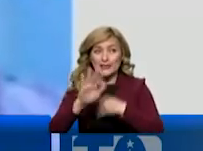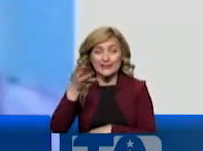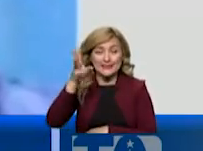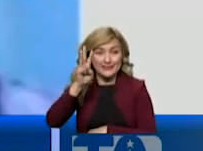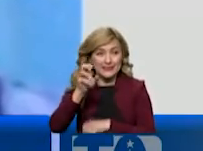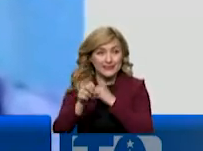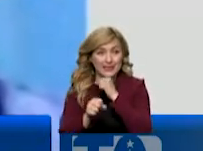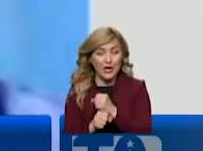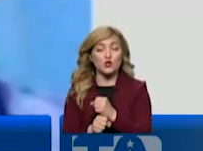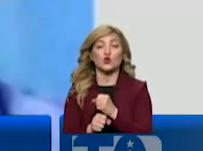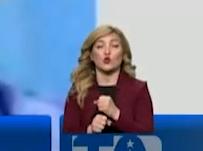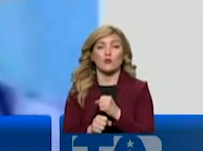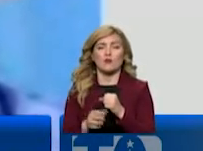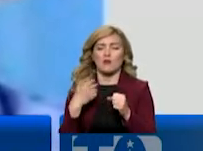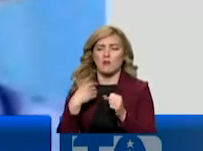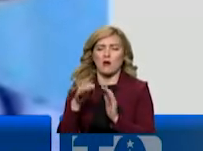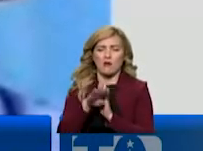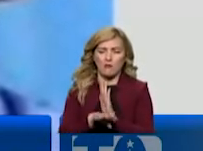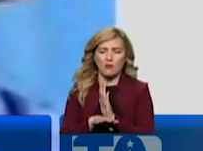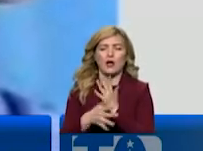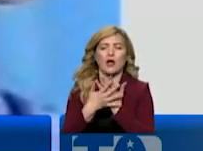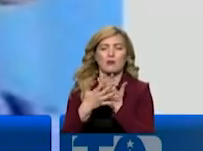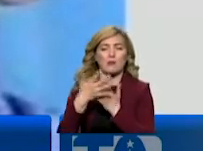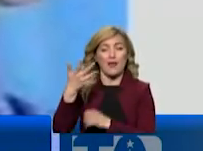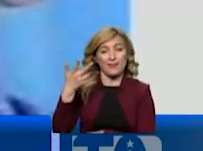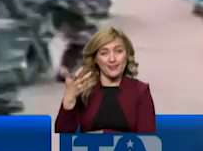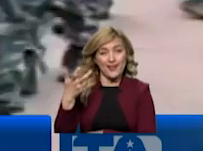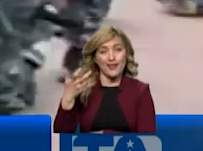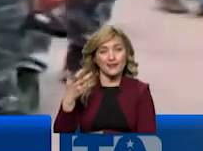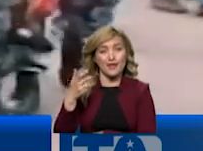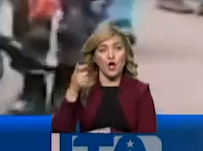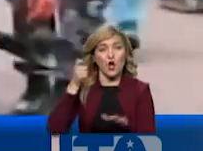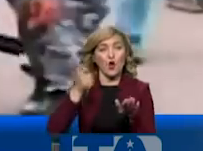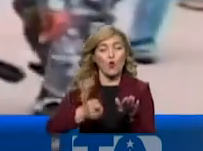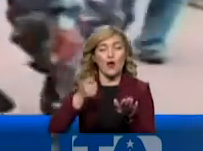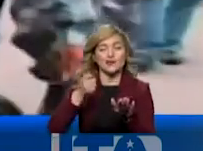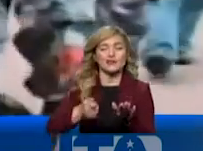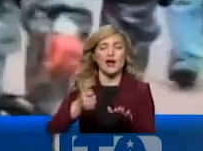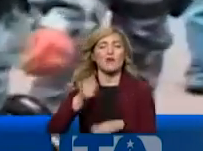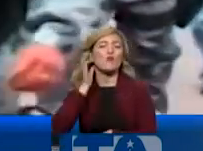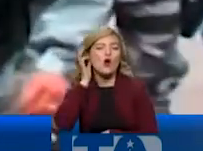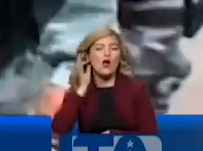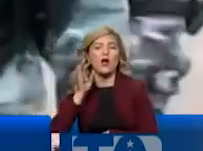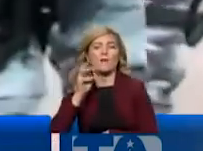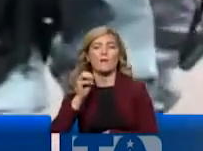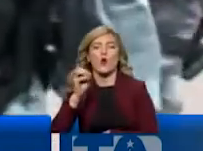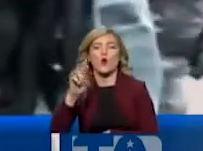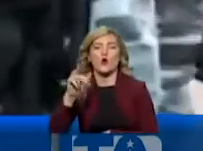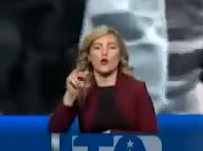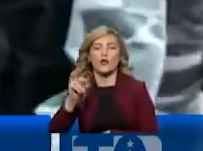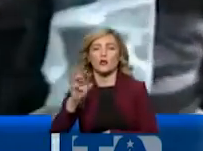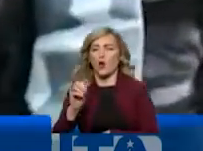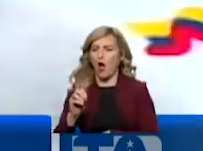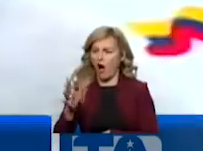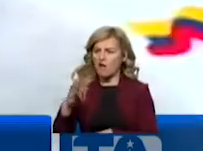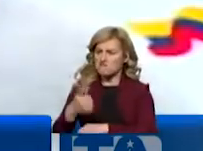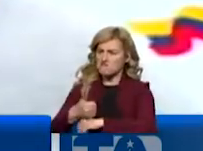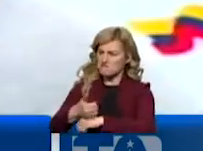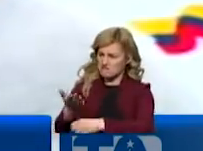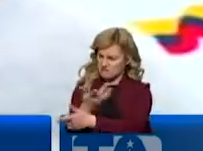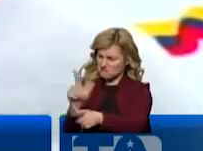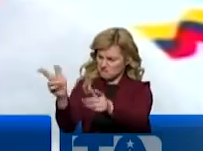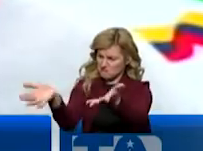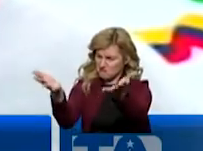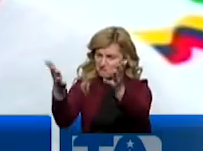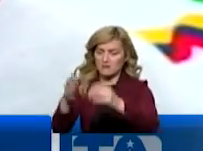años, que por el principio de favorabilidad se redujo a 13, la jueza Andrea Moreno Silva le otorgó a Telmo Castro la prelibertad. Pero a quien